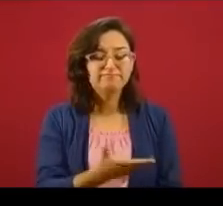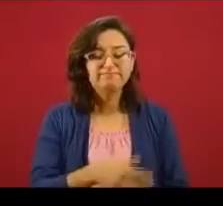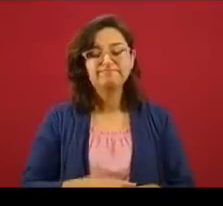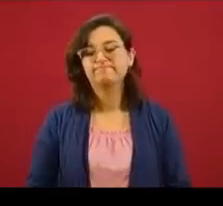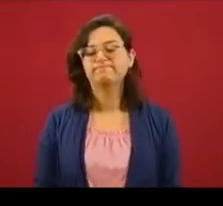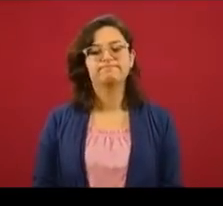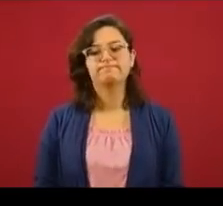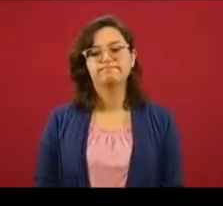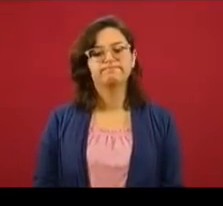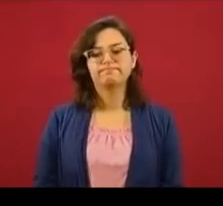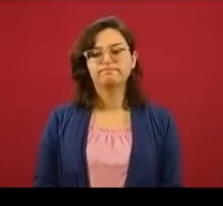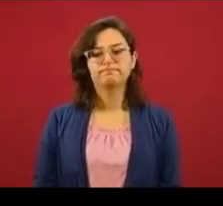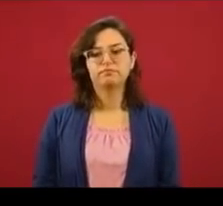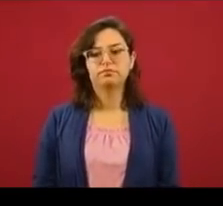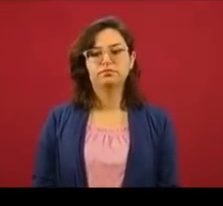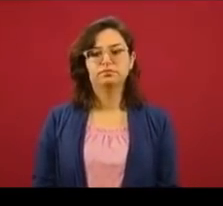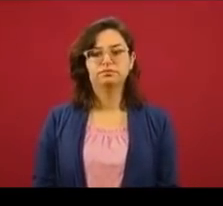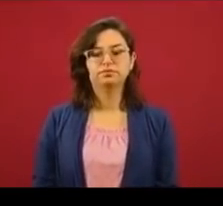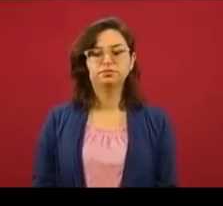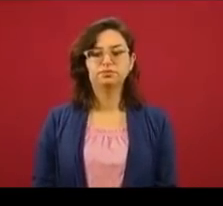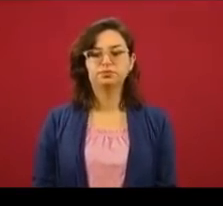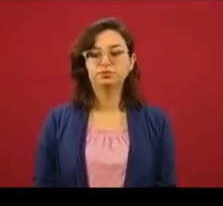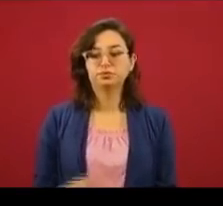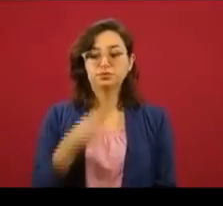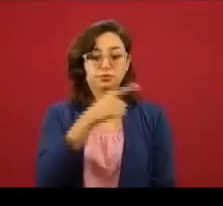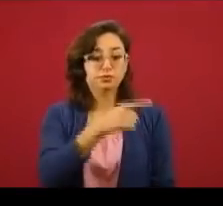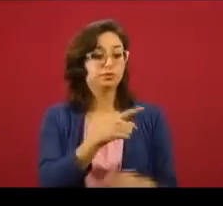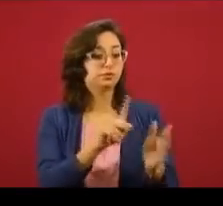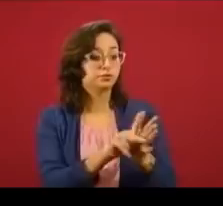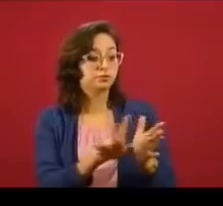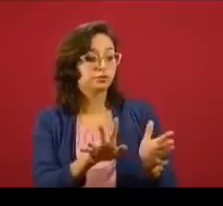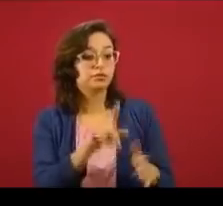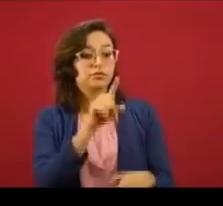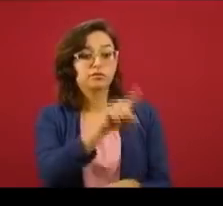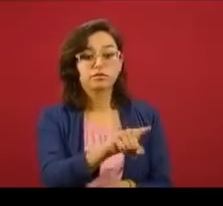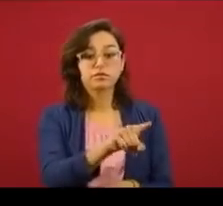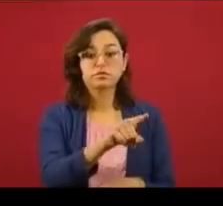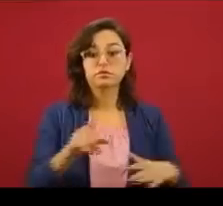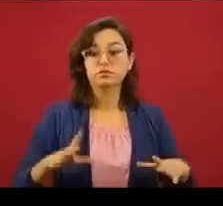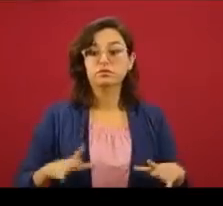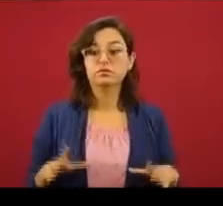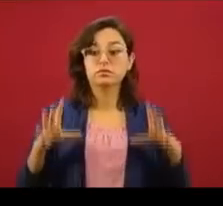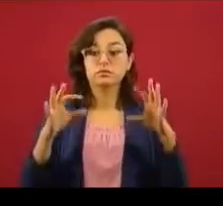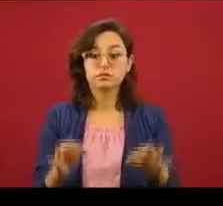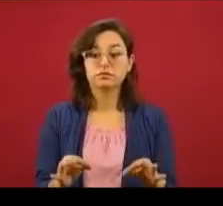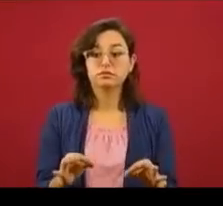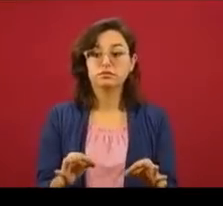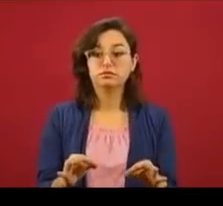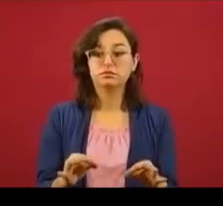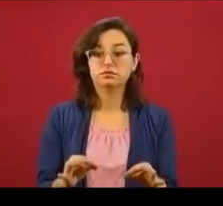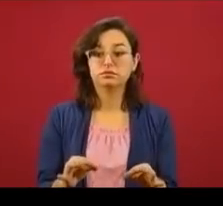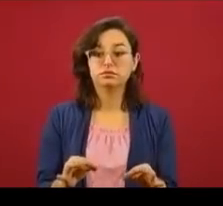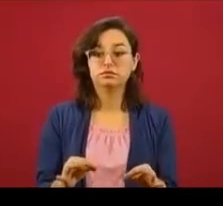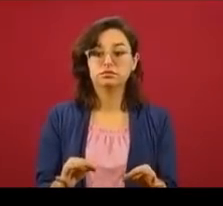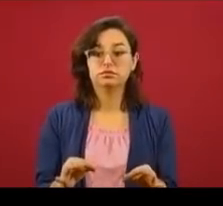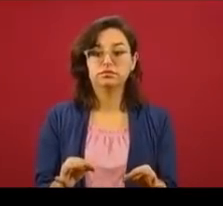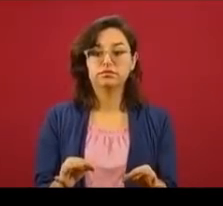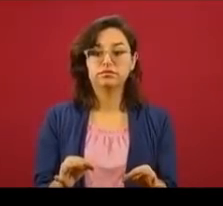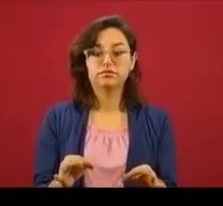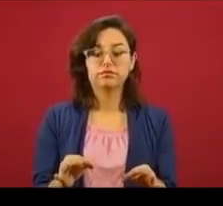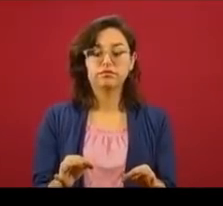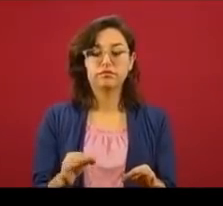No fue casual, repito, de que ese periódico se haya creado, se haya